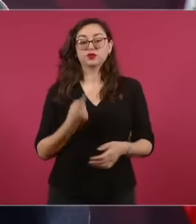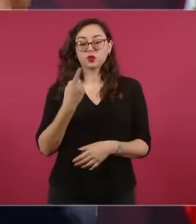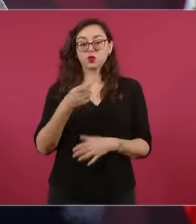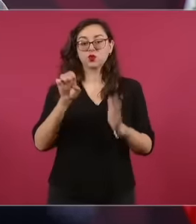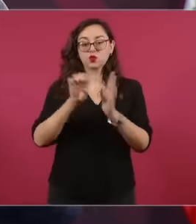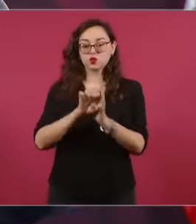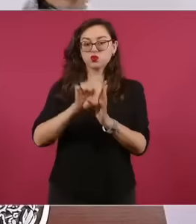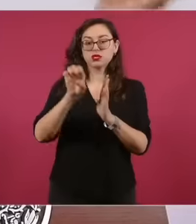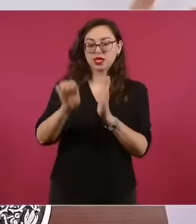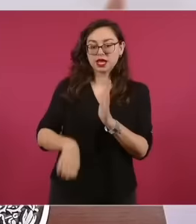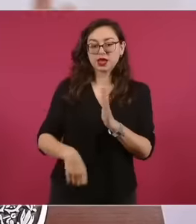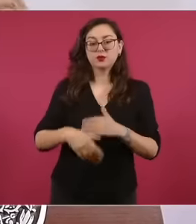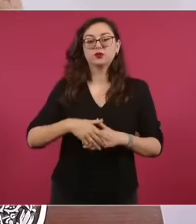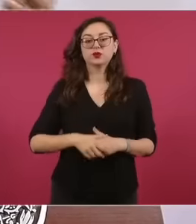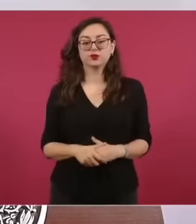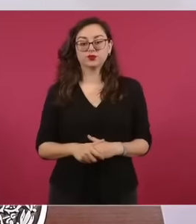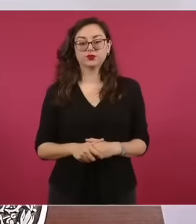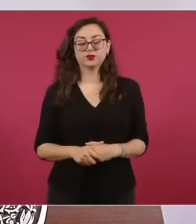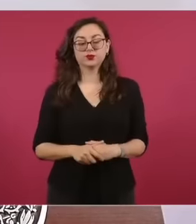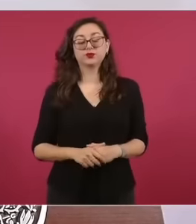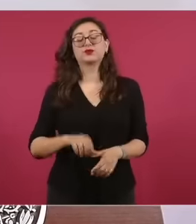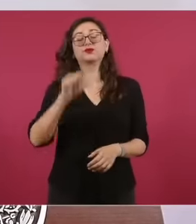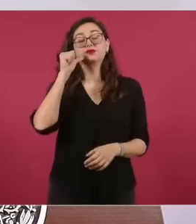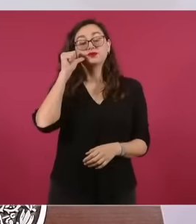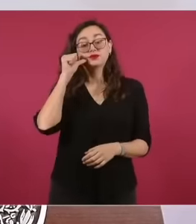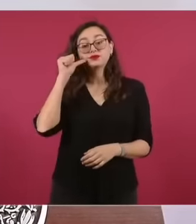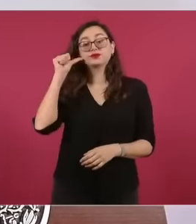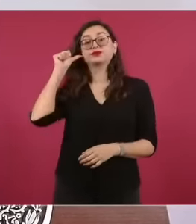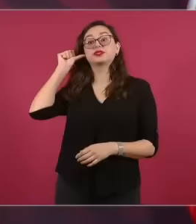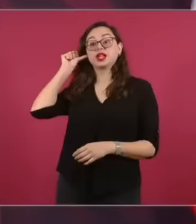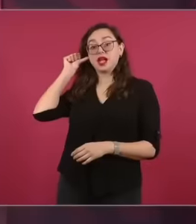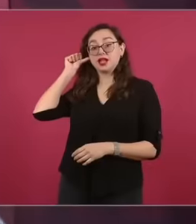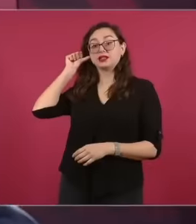fue un día, bueno,